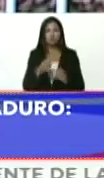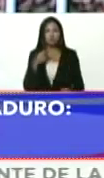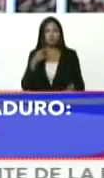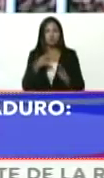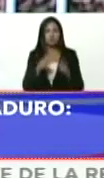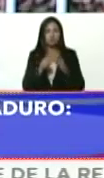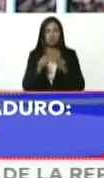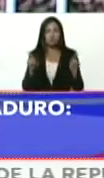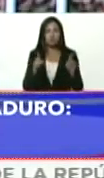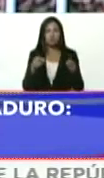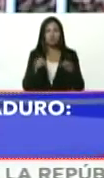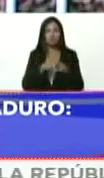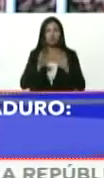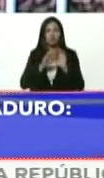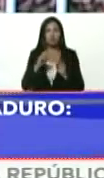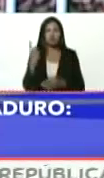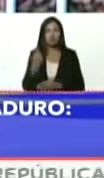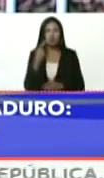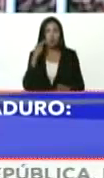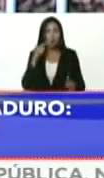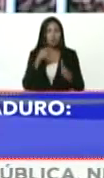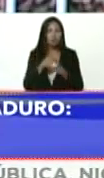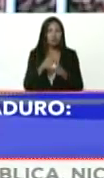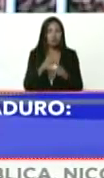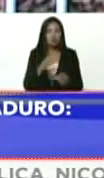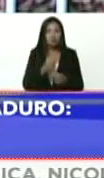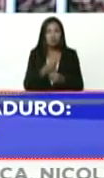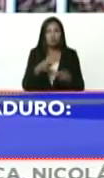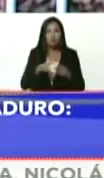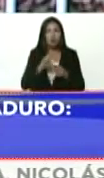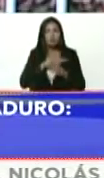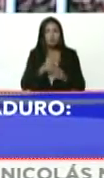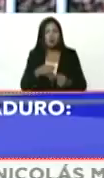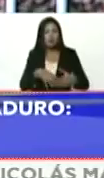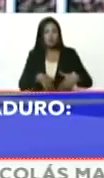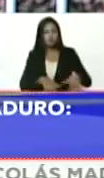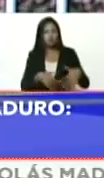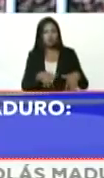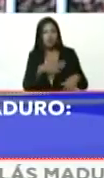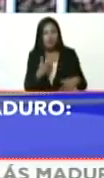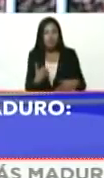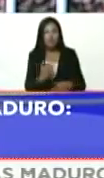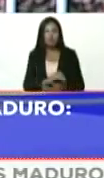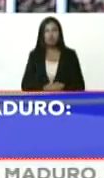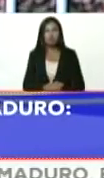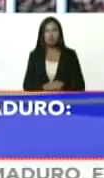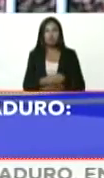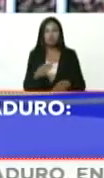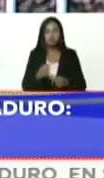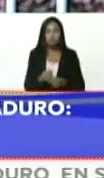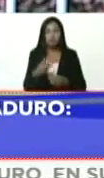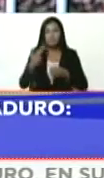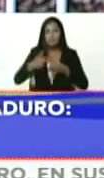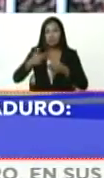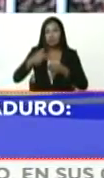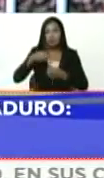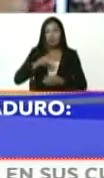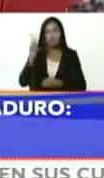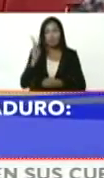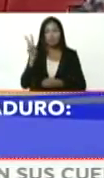la Fuerza Armada, tienen un solo objetivo: apoderarse de la Guayana Esequiba, apoderarse del petróleo